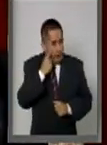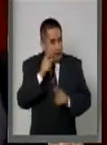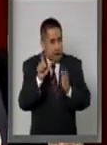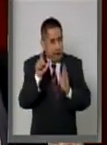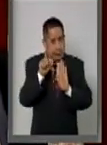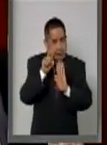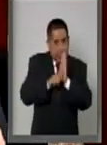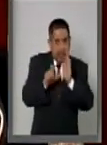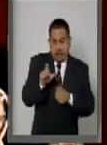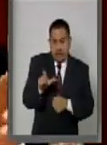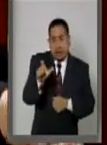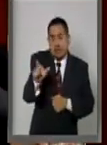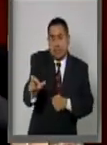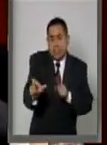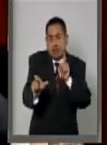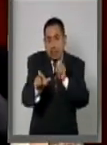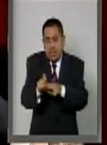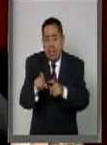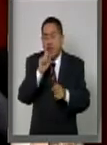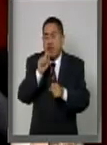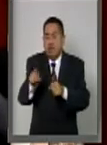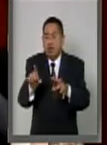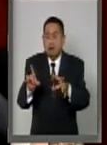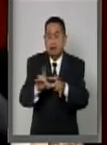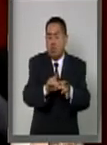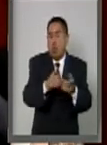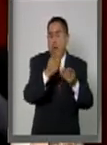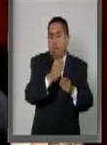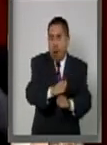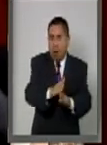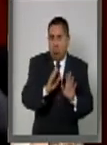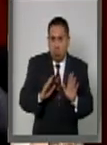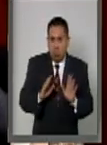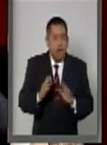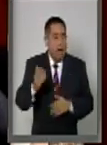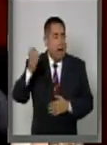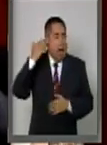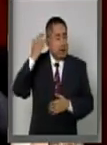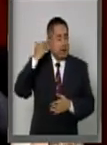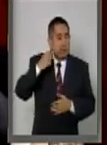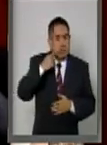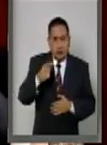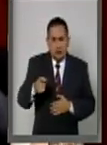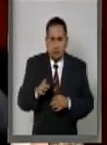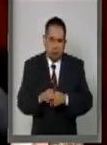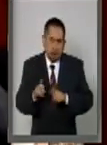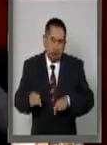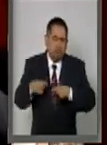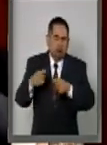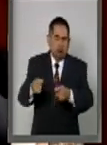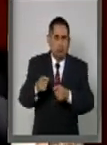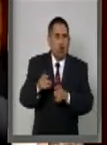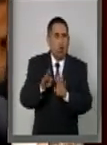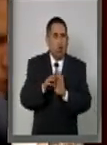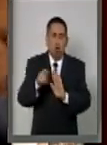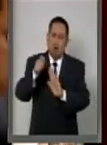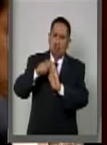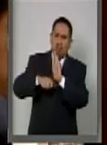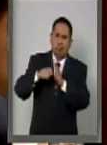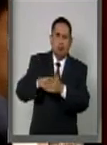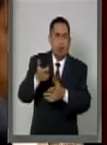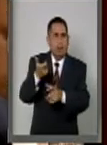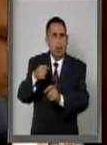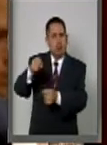las tarjetas, sino que se está bancarizando. Habría habido la alternativa de entregar un monedero